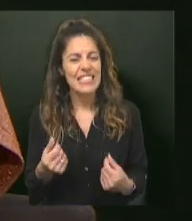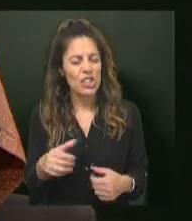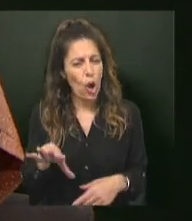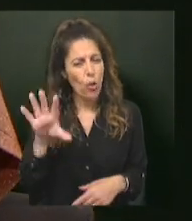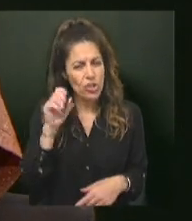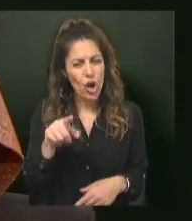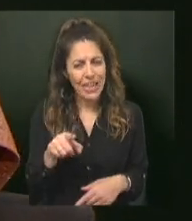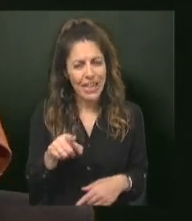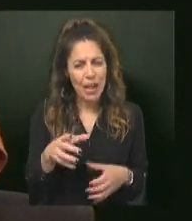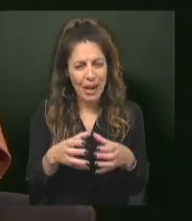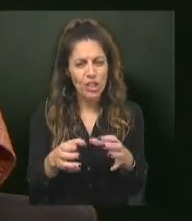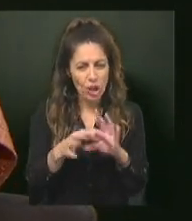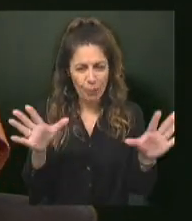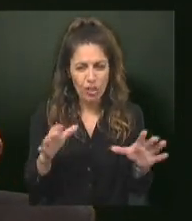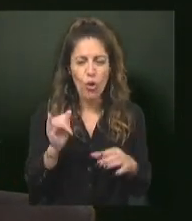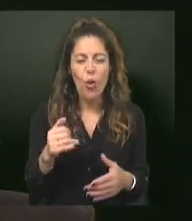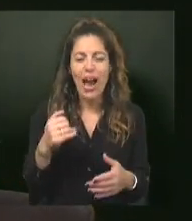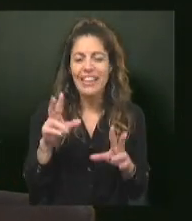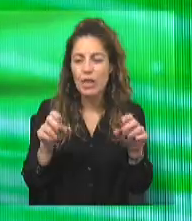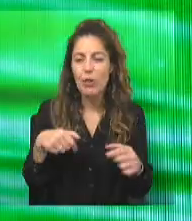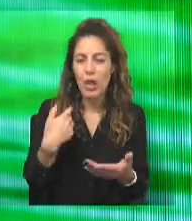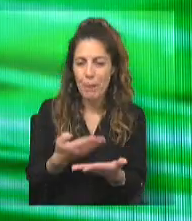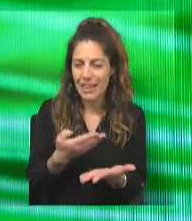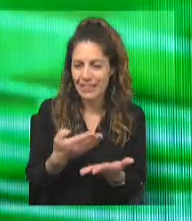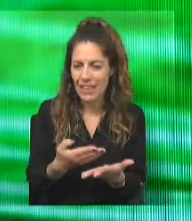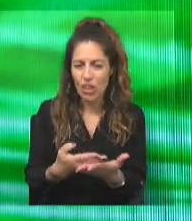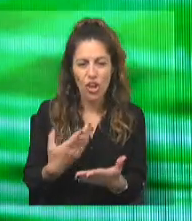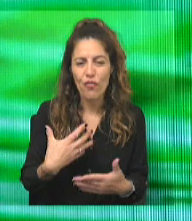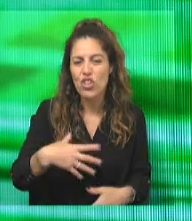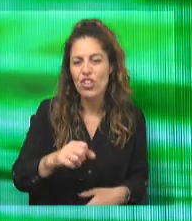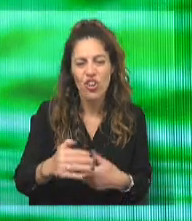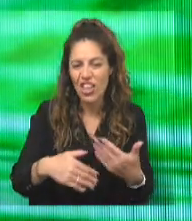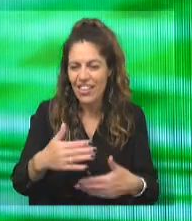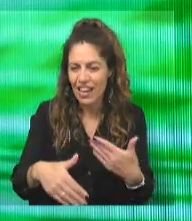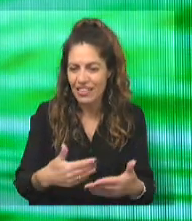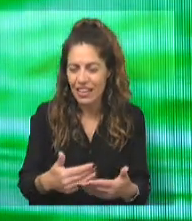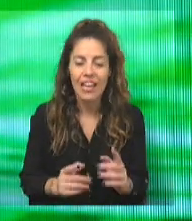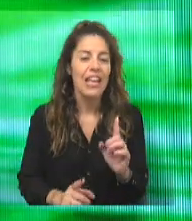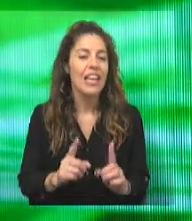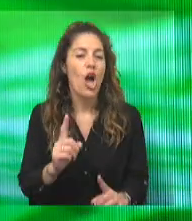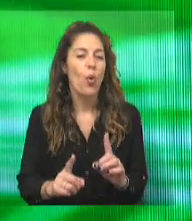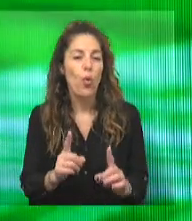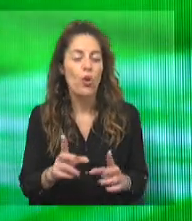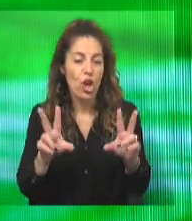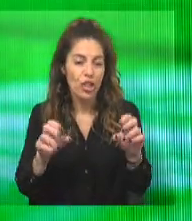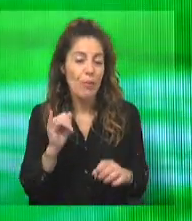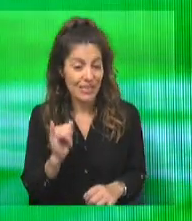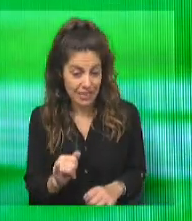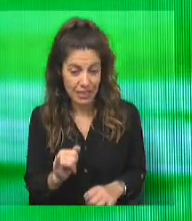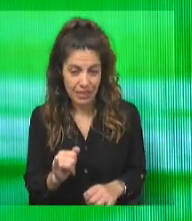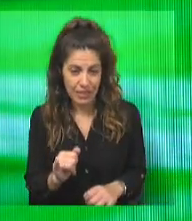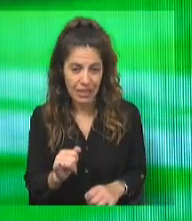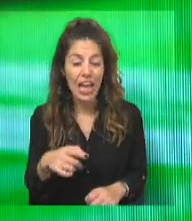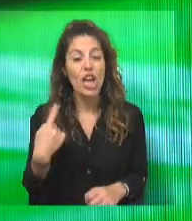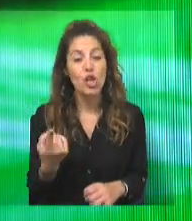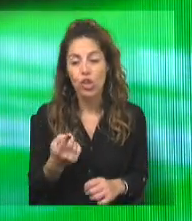gobierno cuando hay temas que ustedes plantearon que no fueron llevados adelante bueno en algunos en algunos temas sí y en